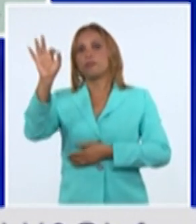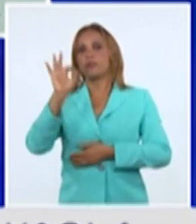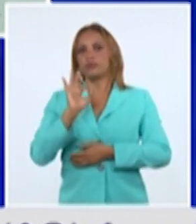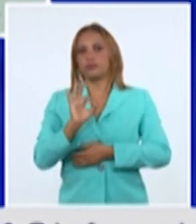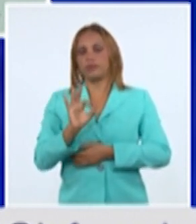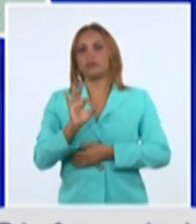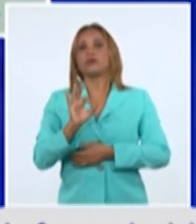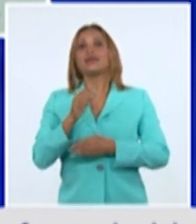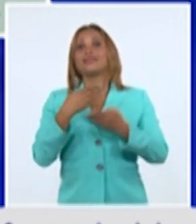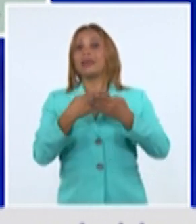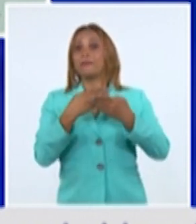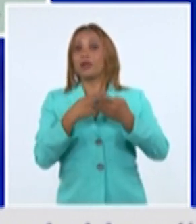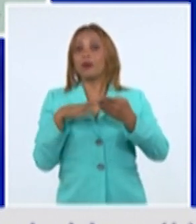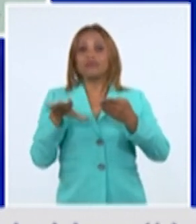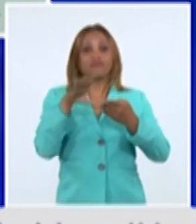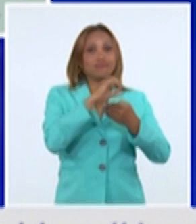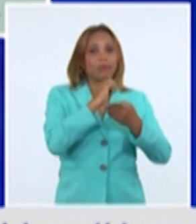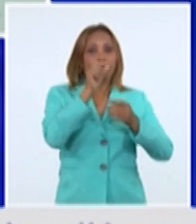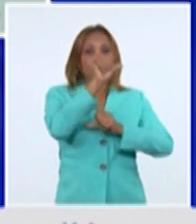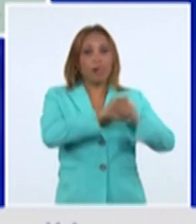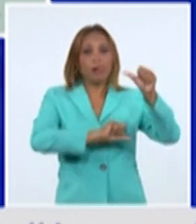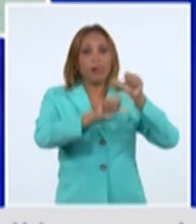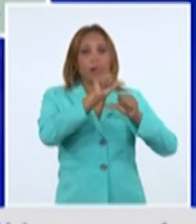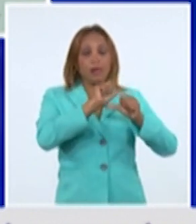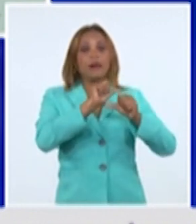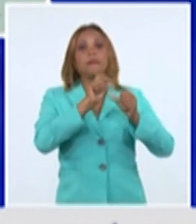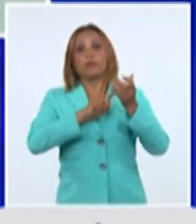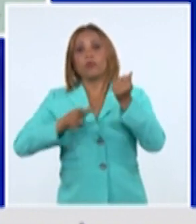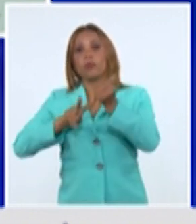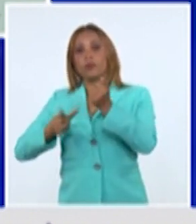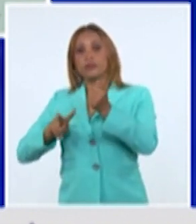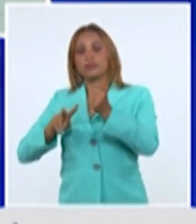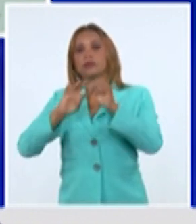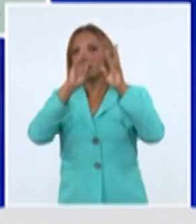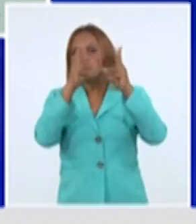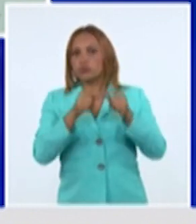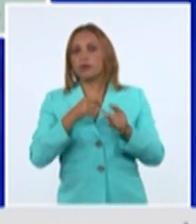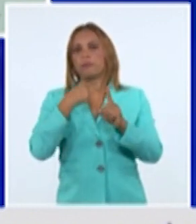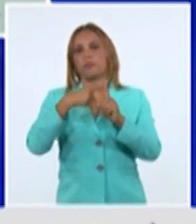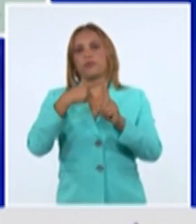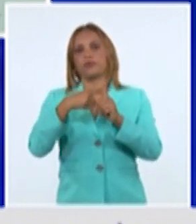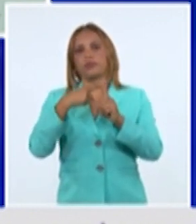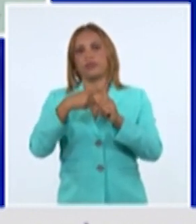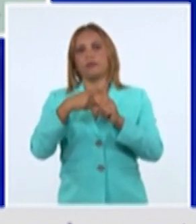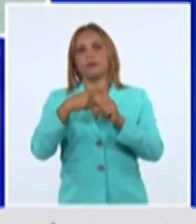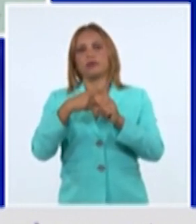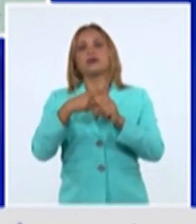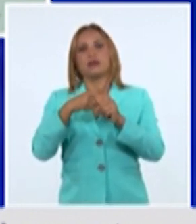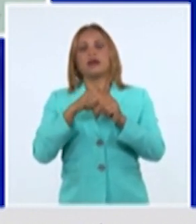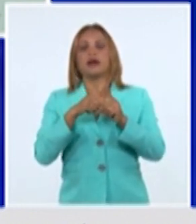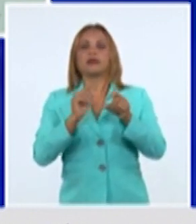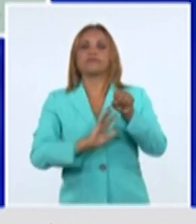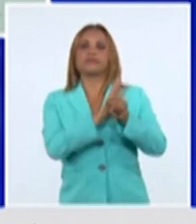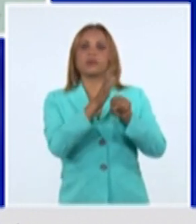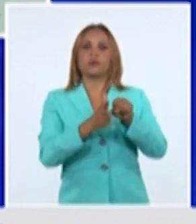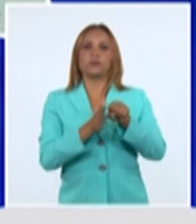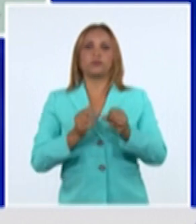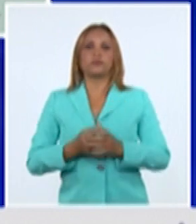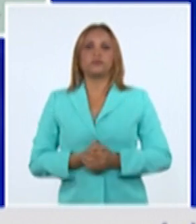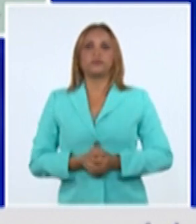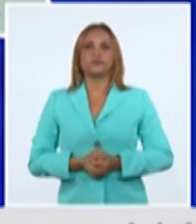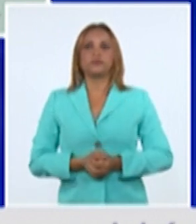las muestras que se analizaron de esta provincia resultaron positivas a la COVID-19.